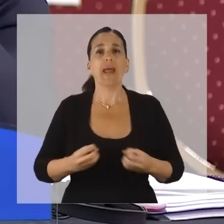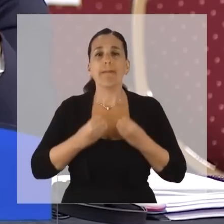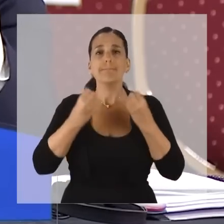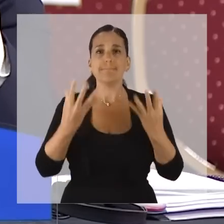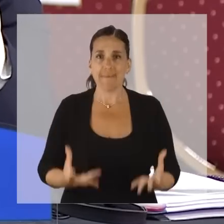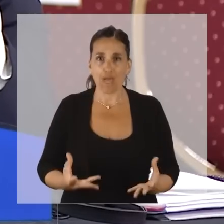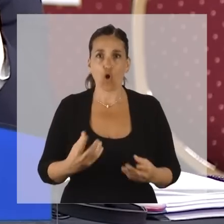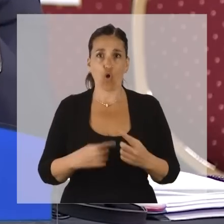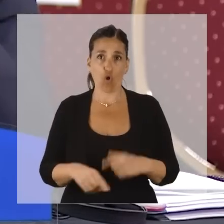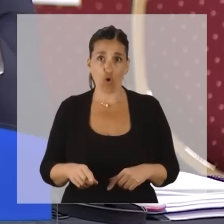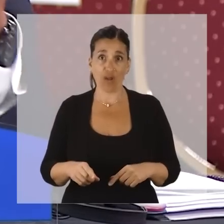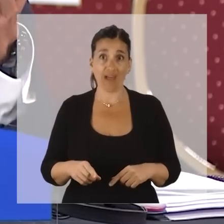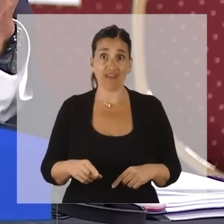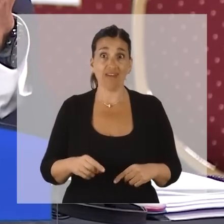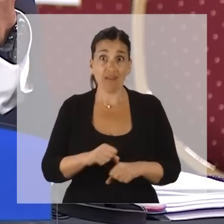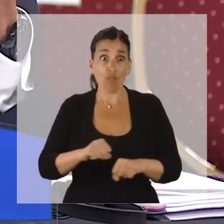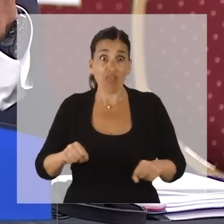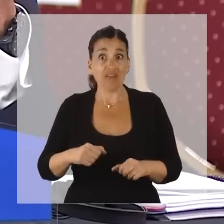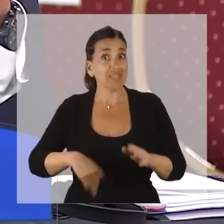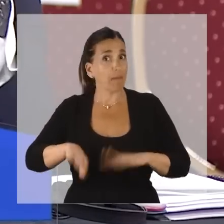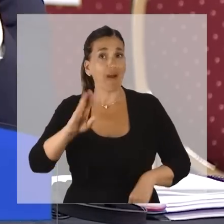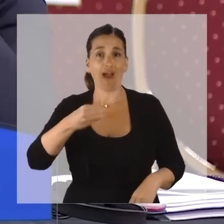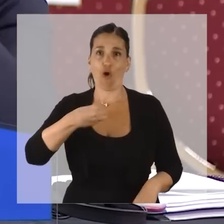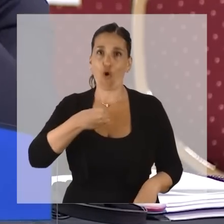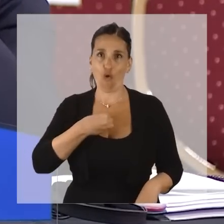este instrumento y que sea confiable